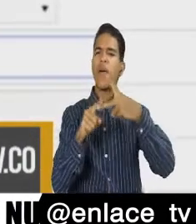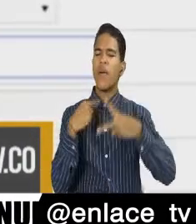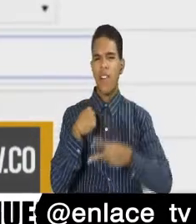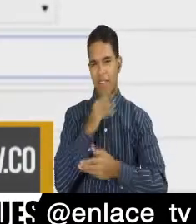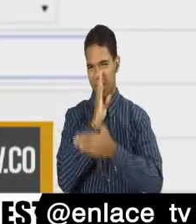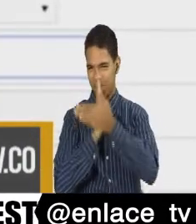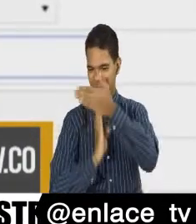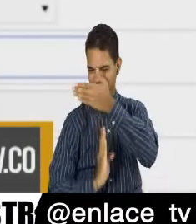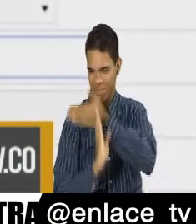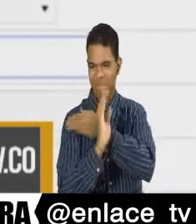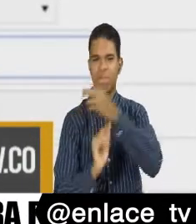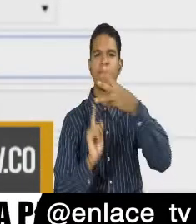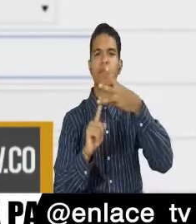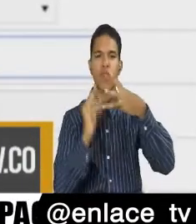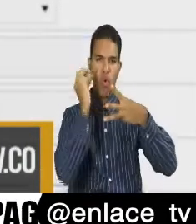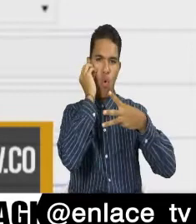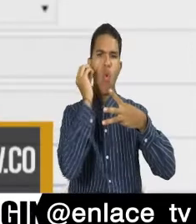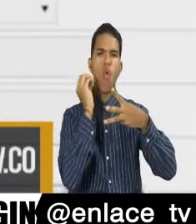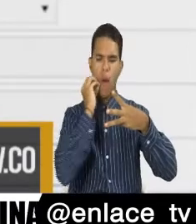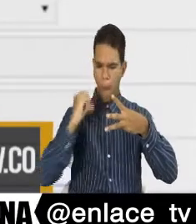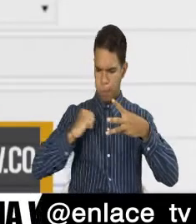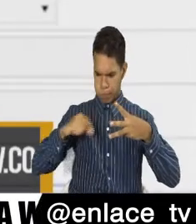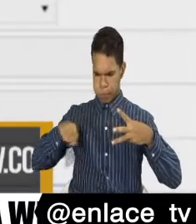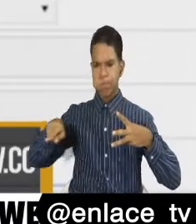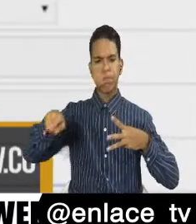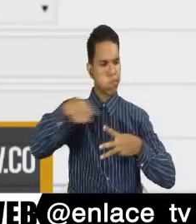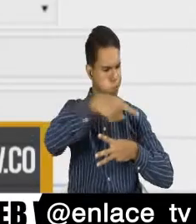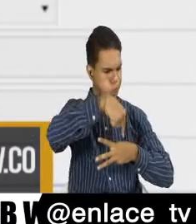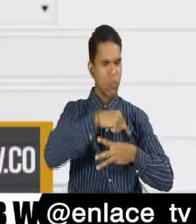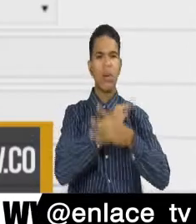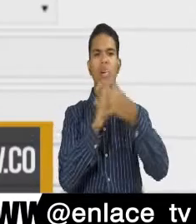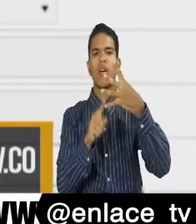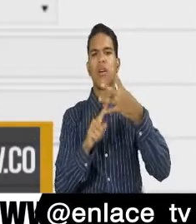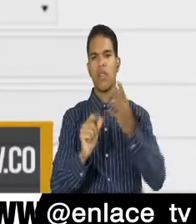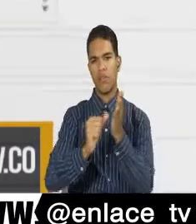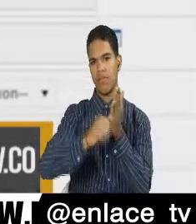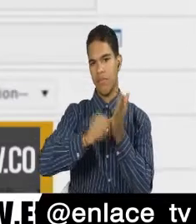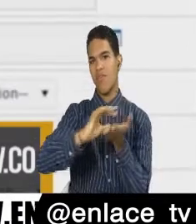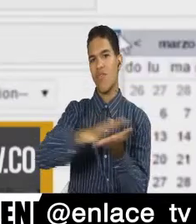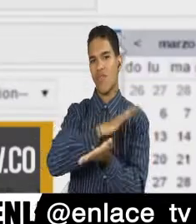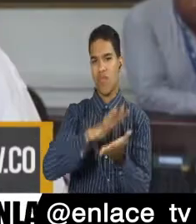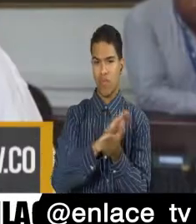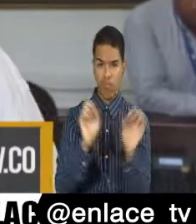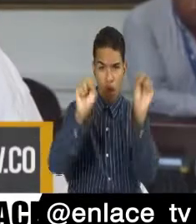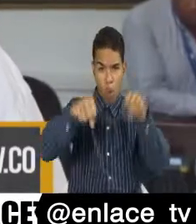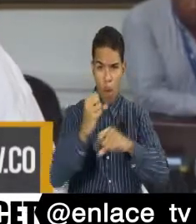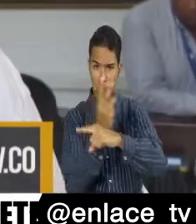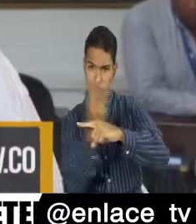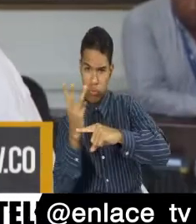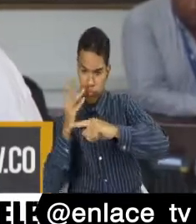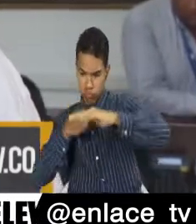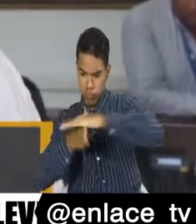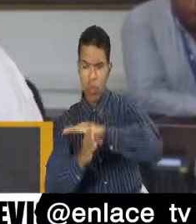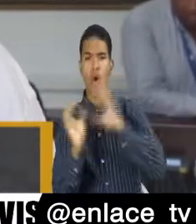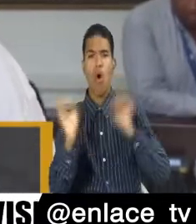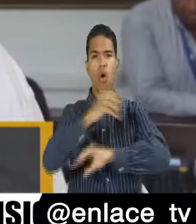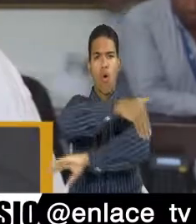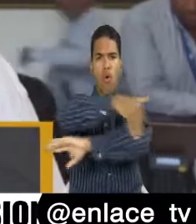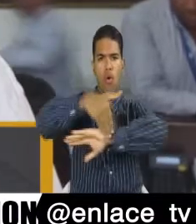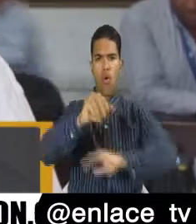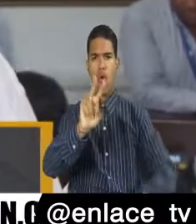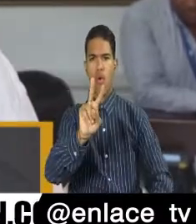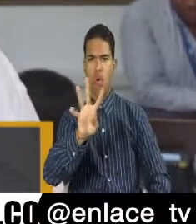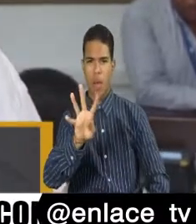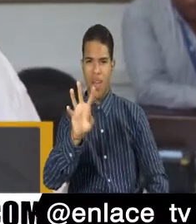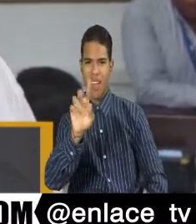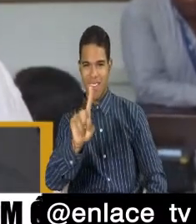hogar conformado y la fotocopia de la cédula. En este momento se puede postular por la página o pueden llegar a nuestra oficina en la carrera